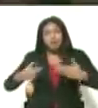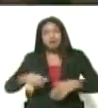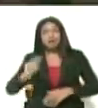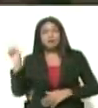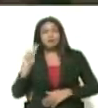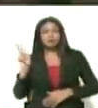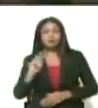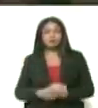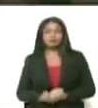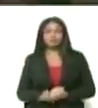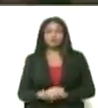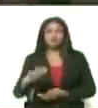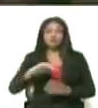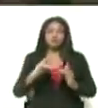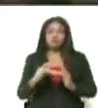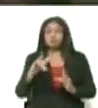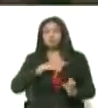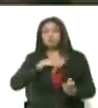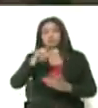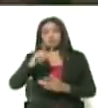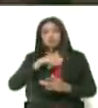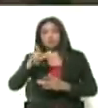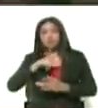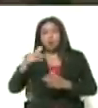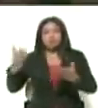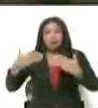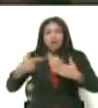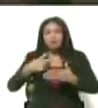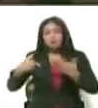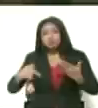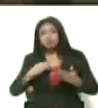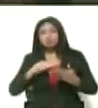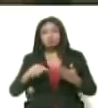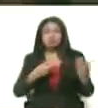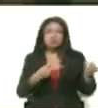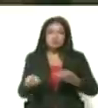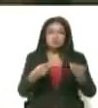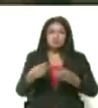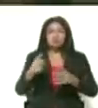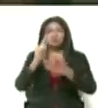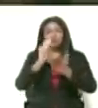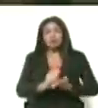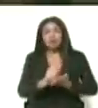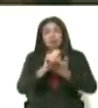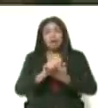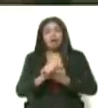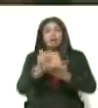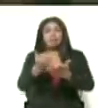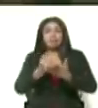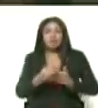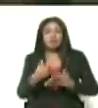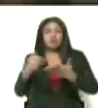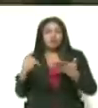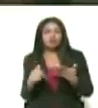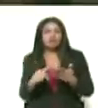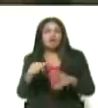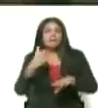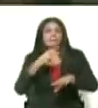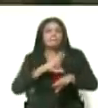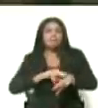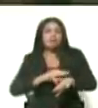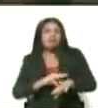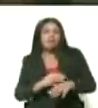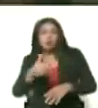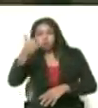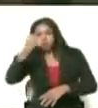Venezuela, donde un puente aéreo permanente nos ha permitido recibir toneladas de materiales